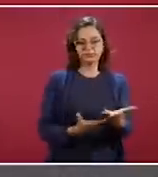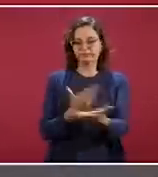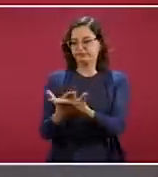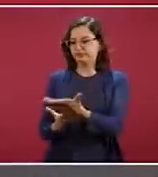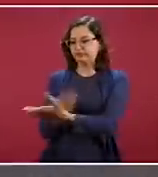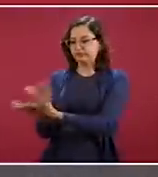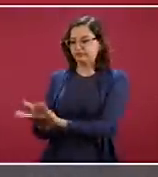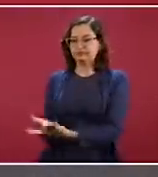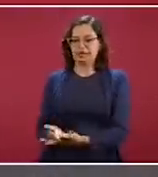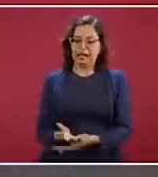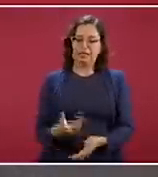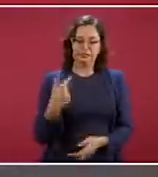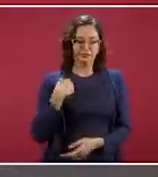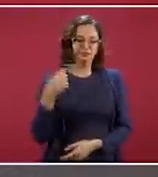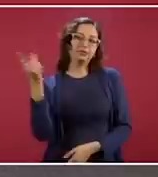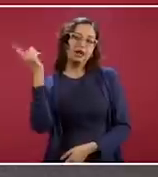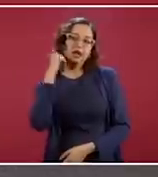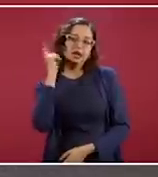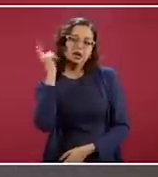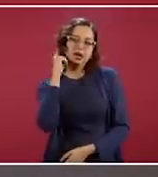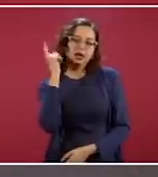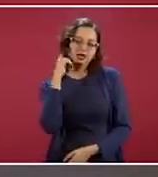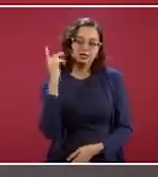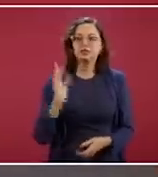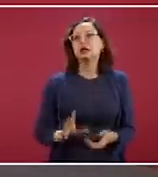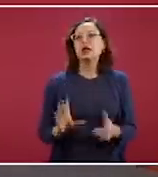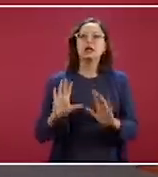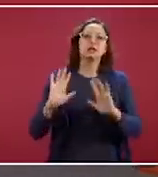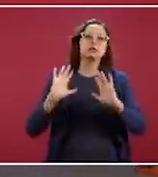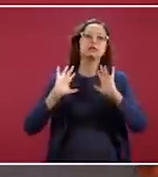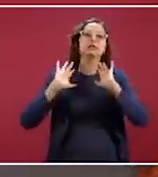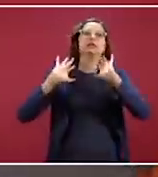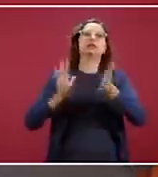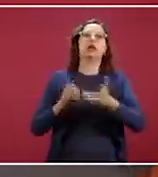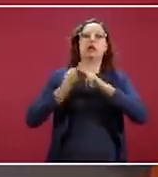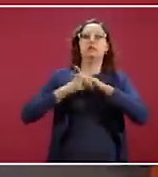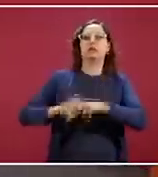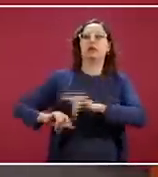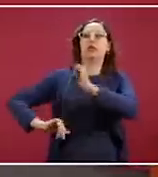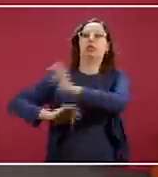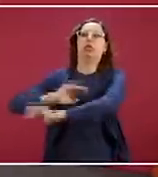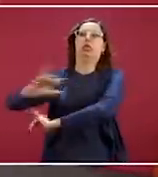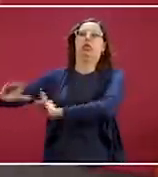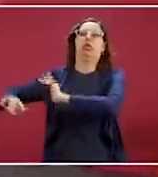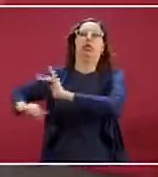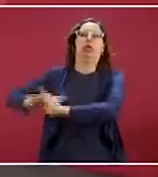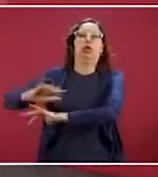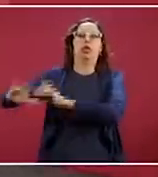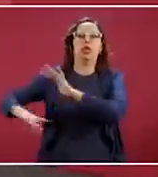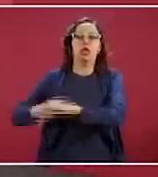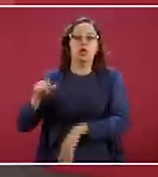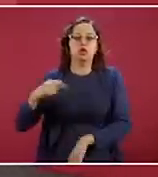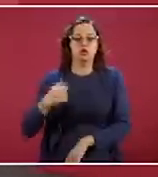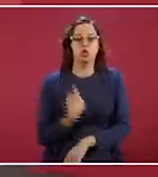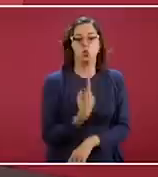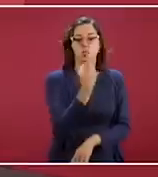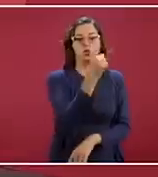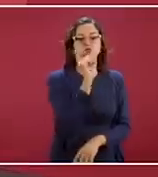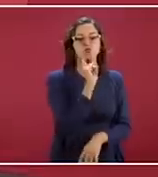que ya están hablando de que estoy a favor de una de